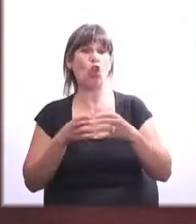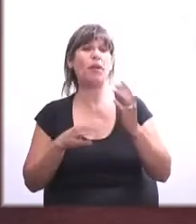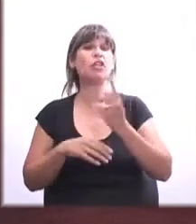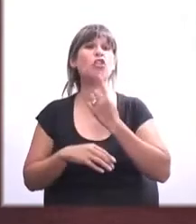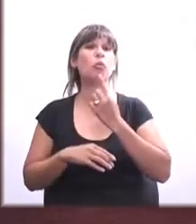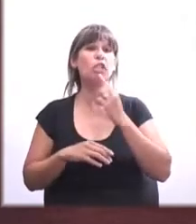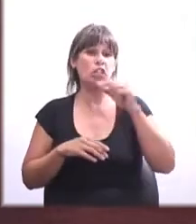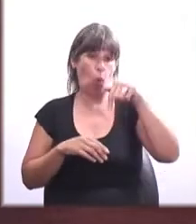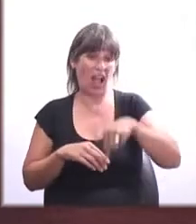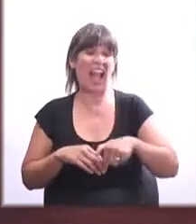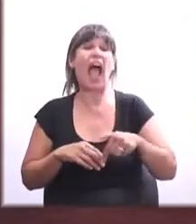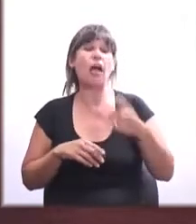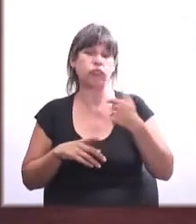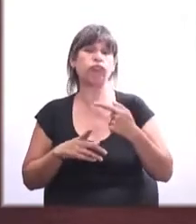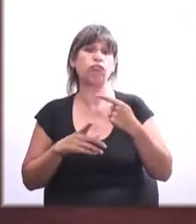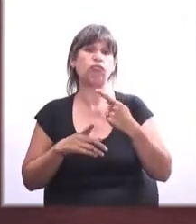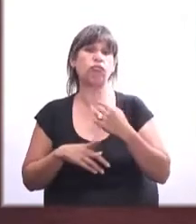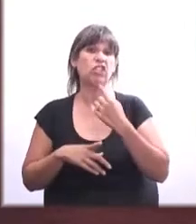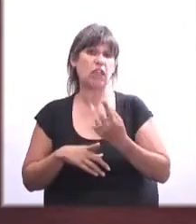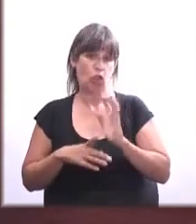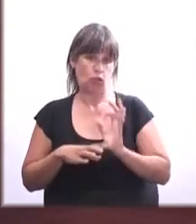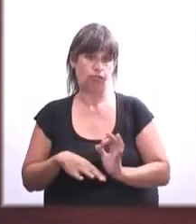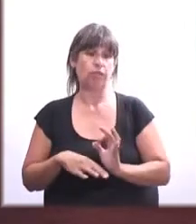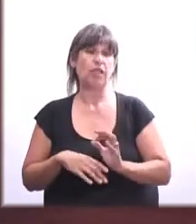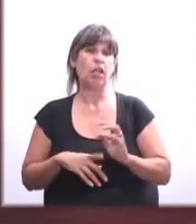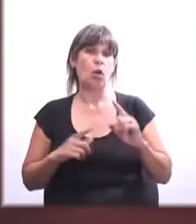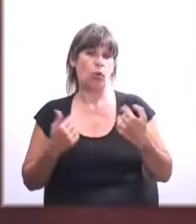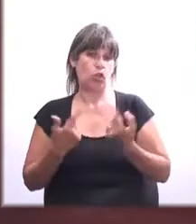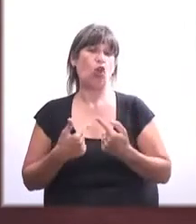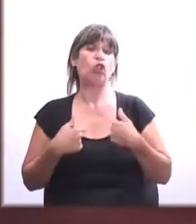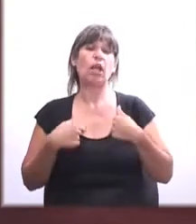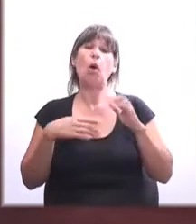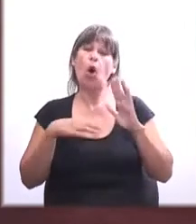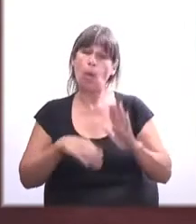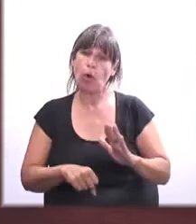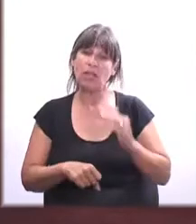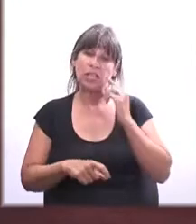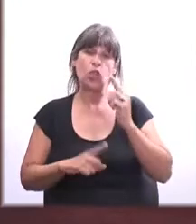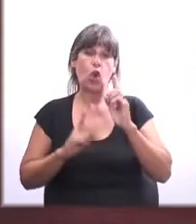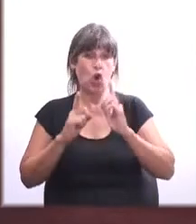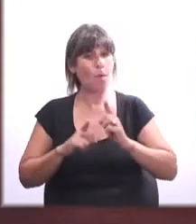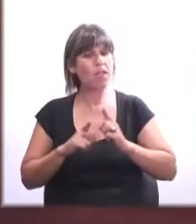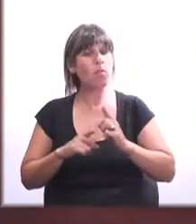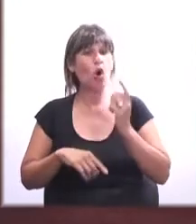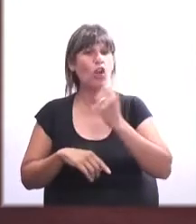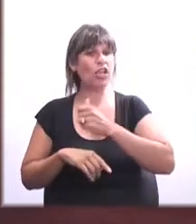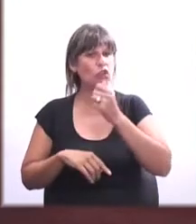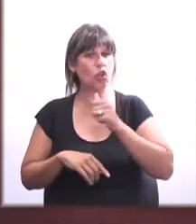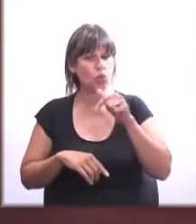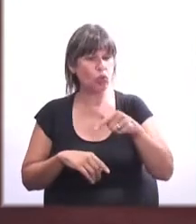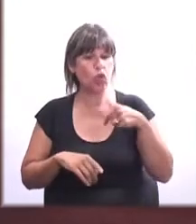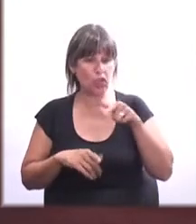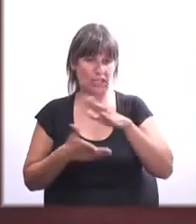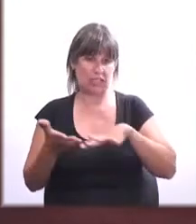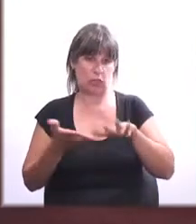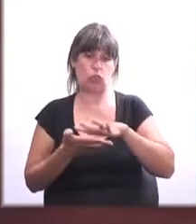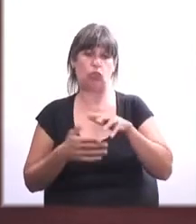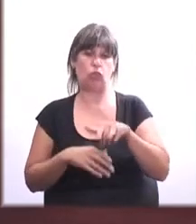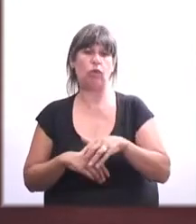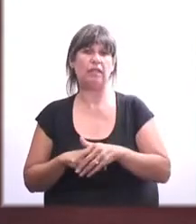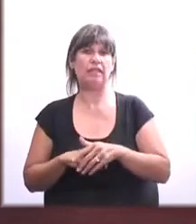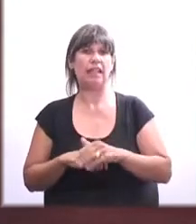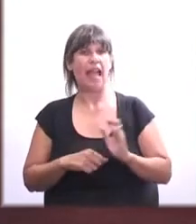funcionó. Porque creo que estamos todos comprometidos con lo mismo, con la solución al desenlace que tiene esto, a